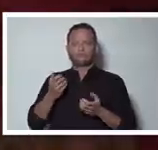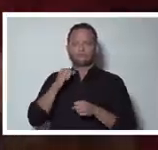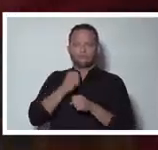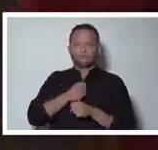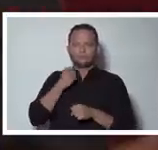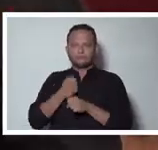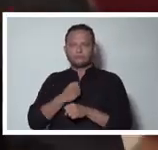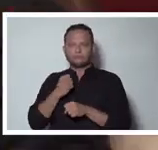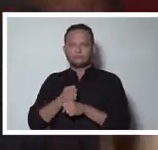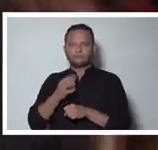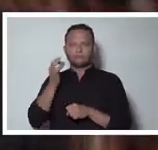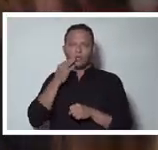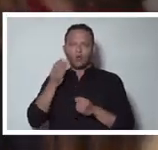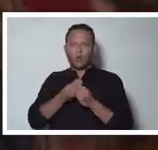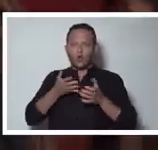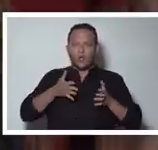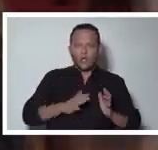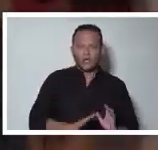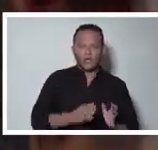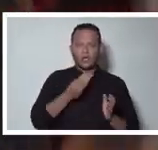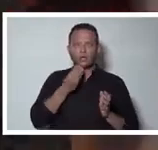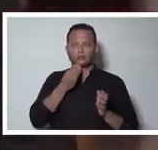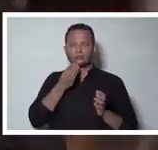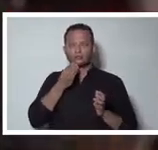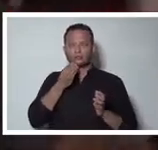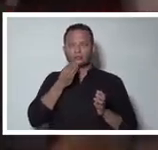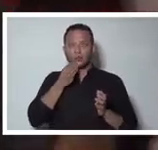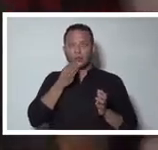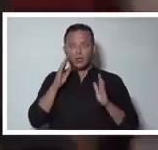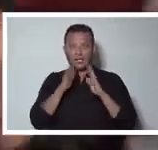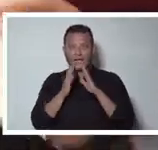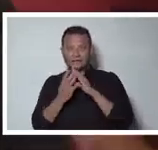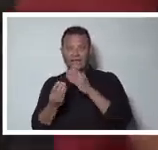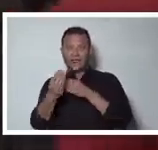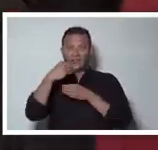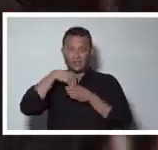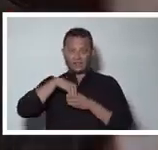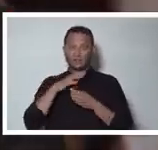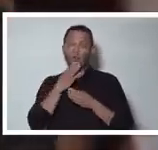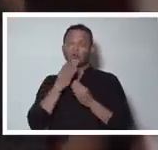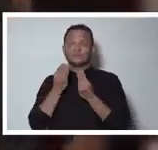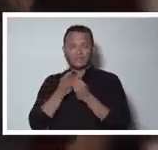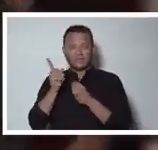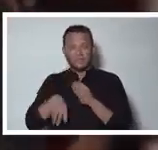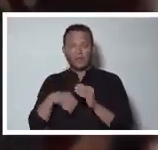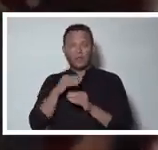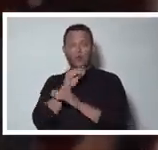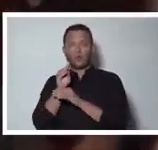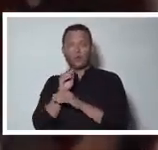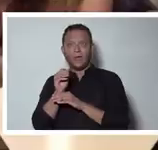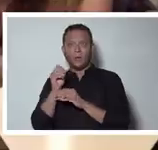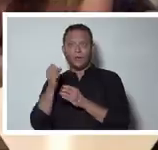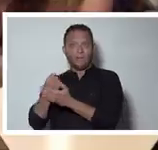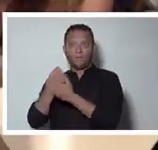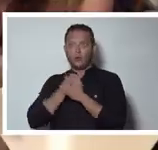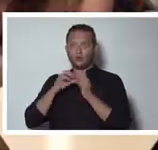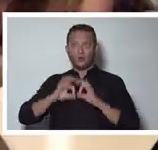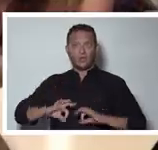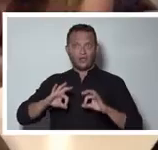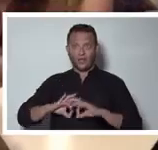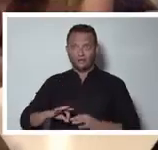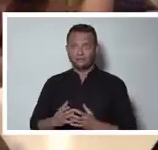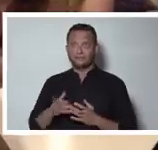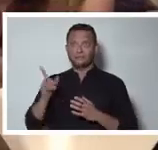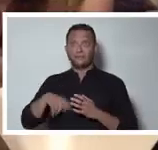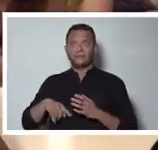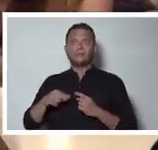explotación con los hijos y las hijas y los pibes en la casa con los cuidados sin apoyos con